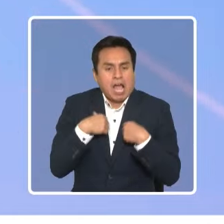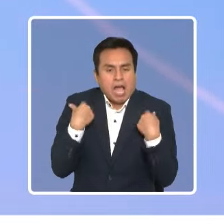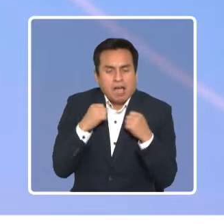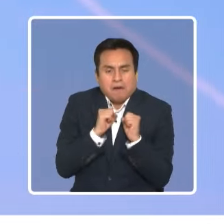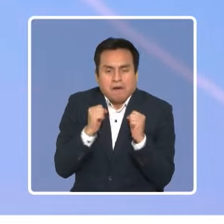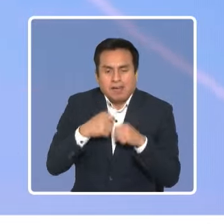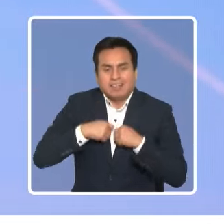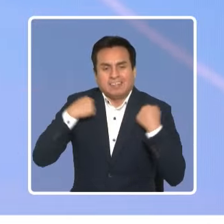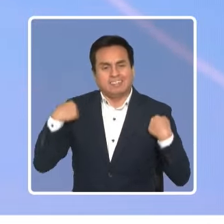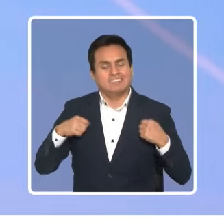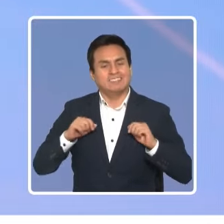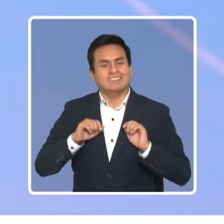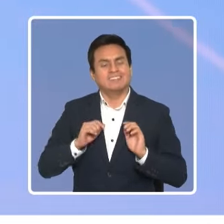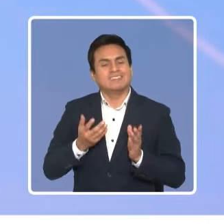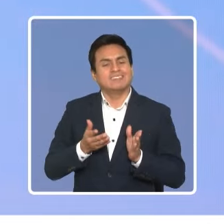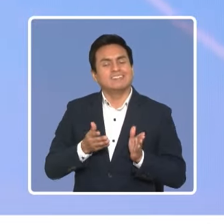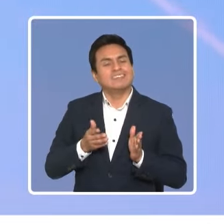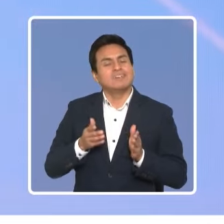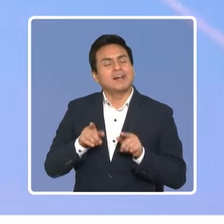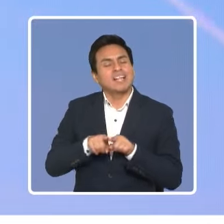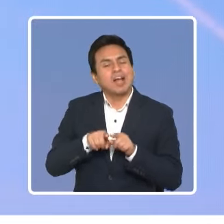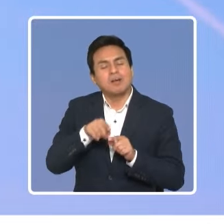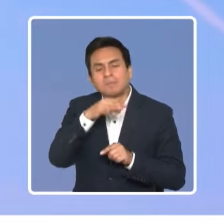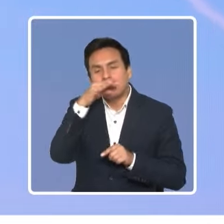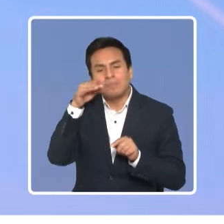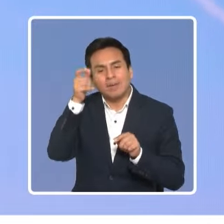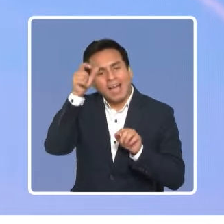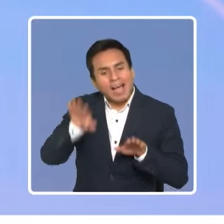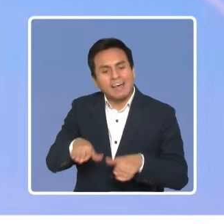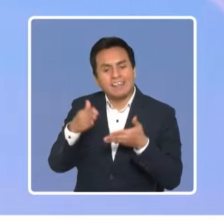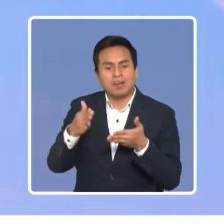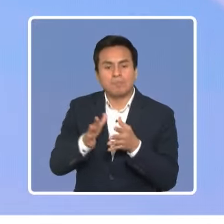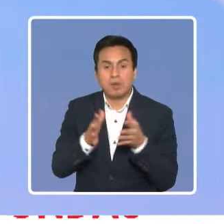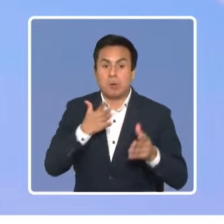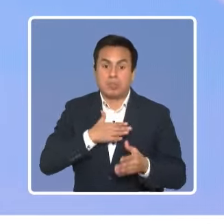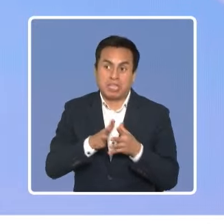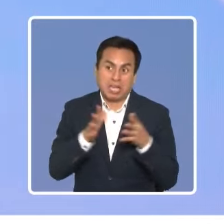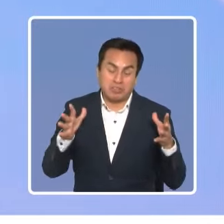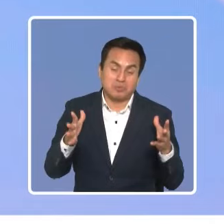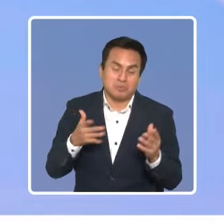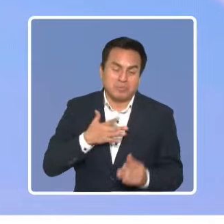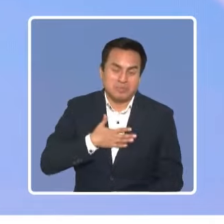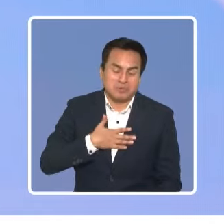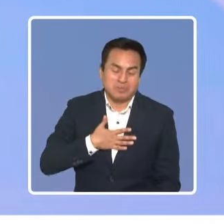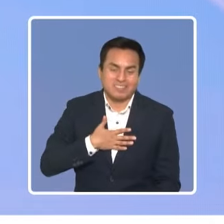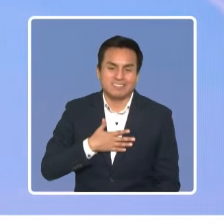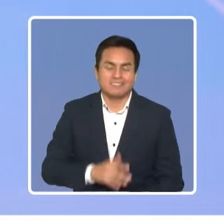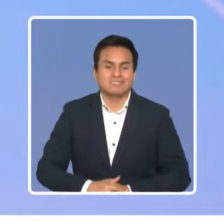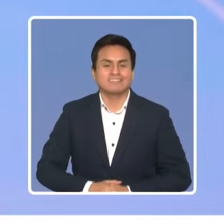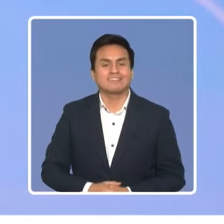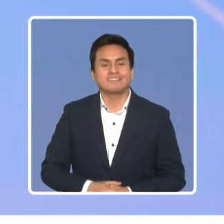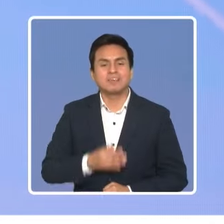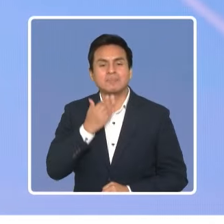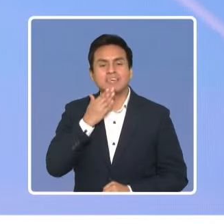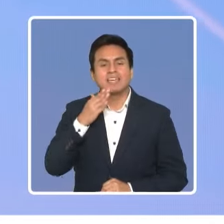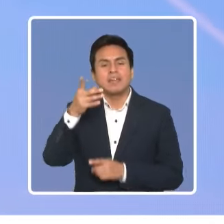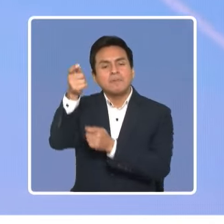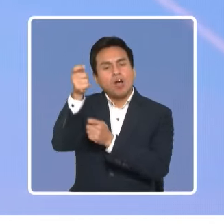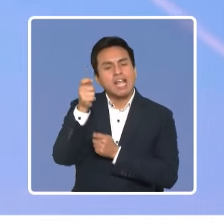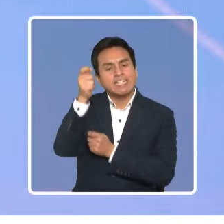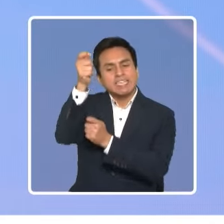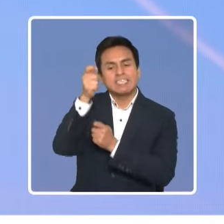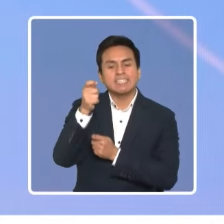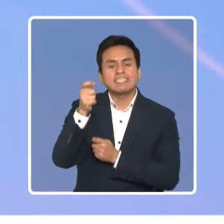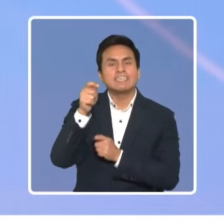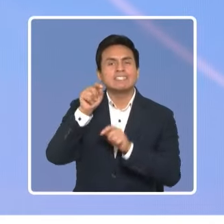abrigos, a ese olorcito asado que decía a mí me gusta tanto por lo menos, a los volantines